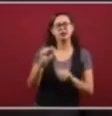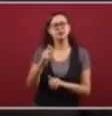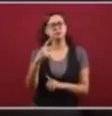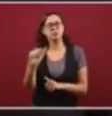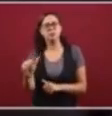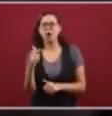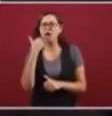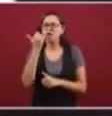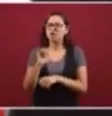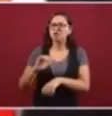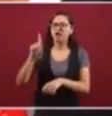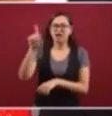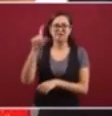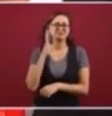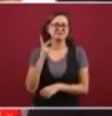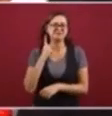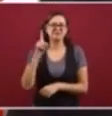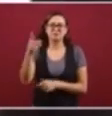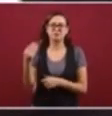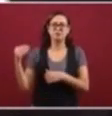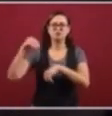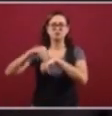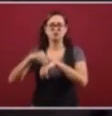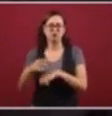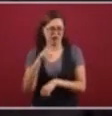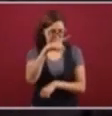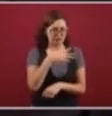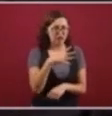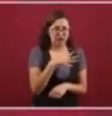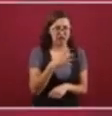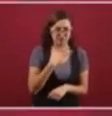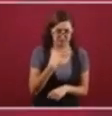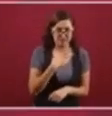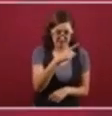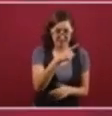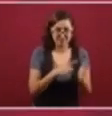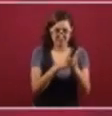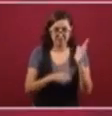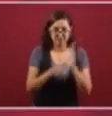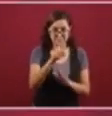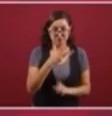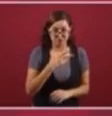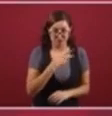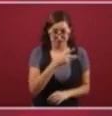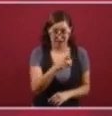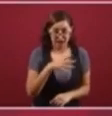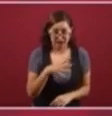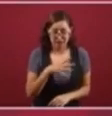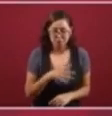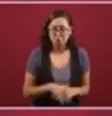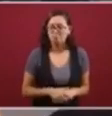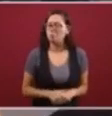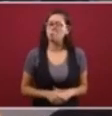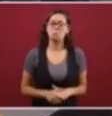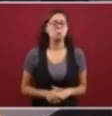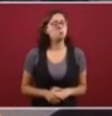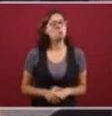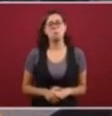fue? No, es la misma casa, los mismos espacios. No tiene